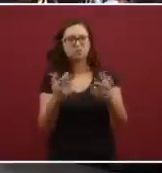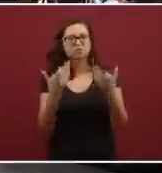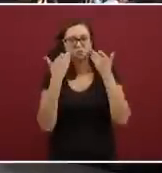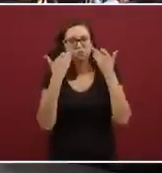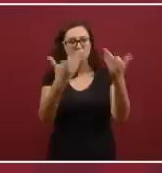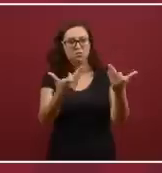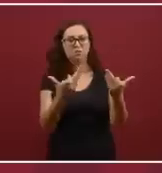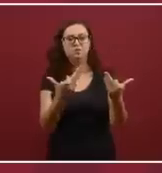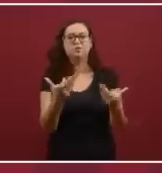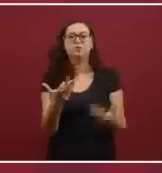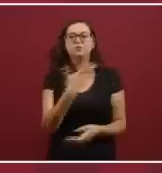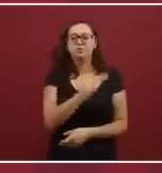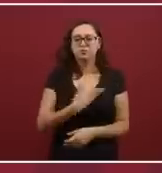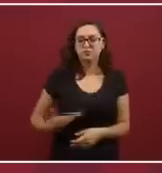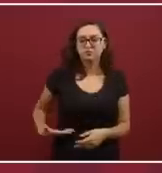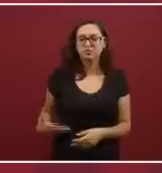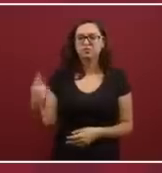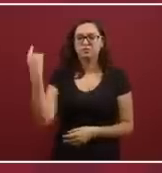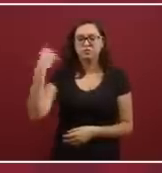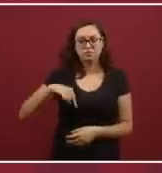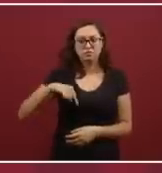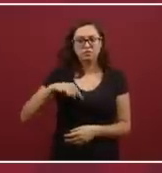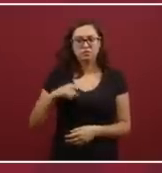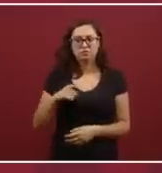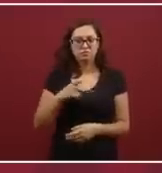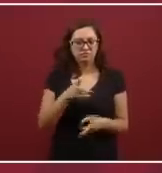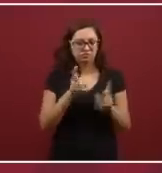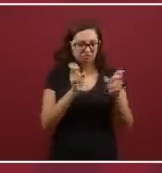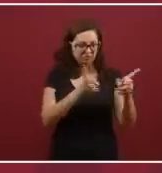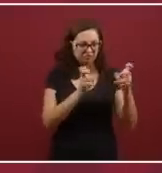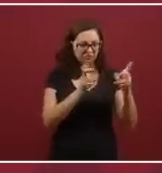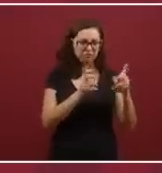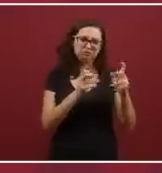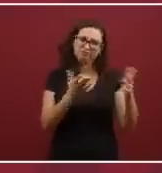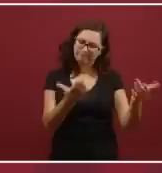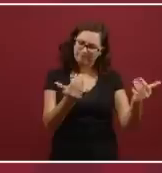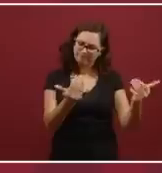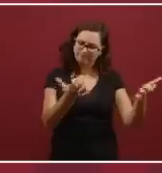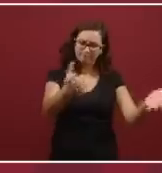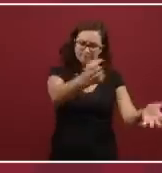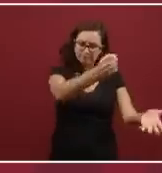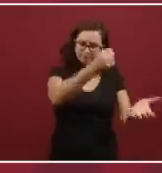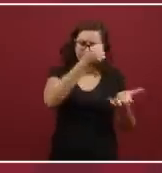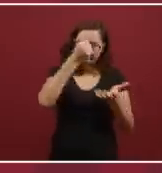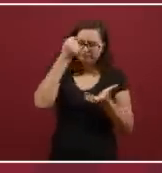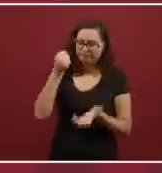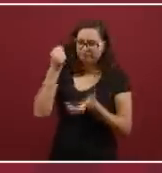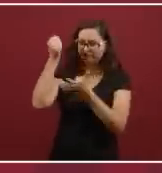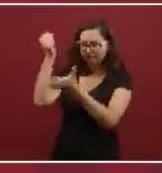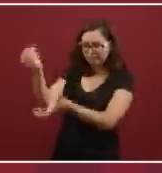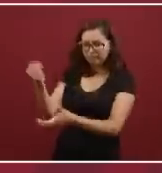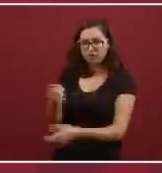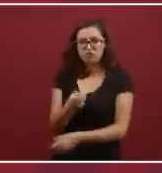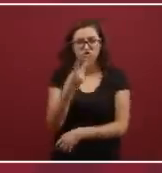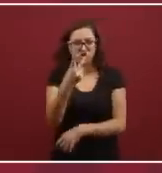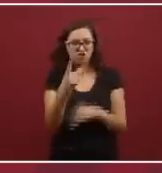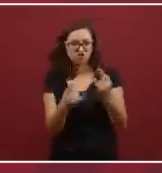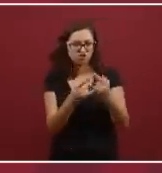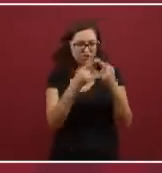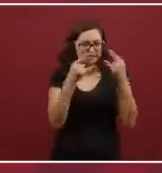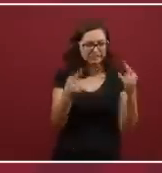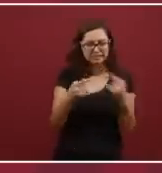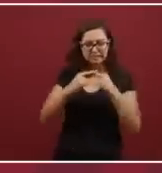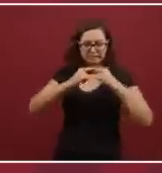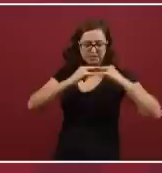República, bajo esa instrucción de devolverle al pueblo lo robado, tendrían a bien entregar los dos cheques, tanto a